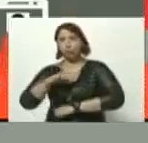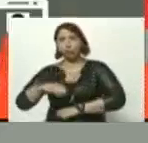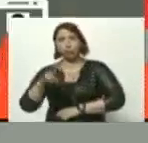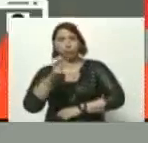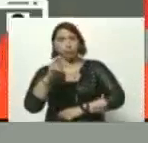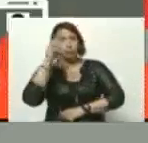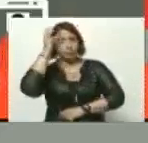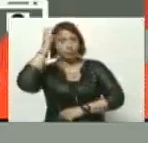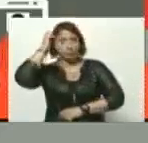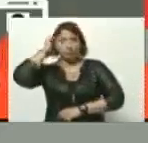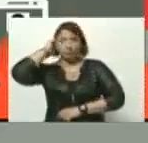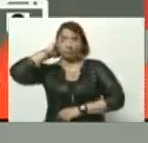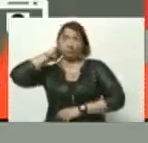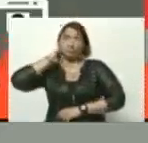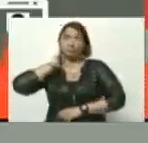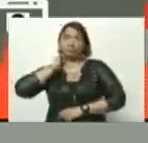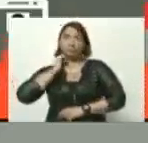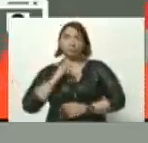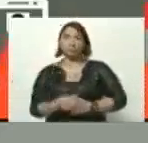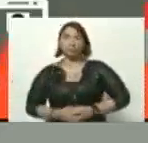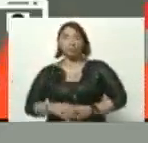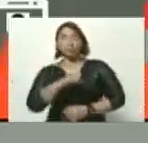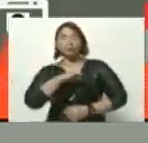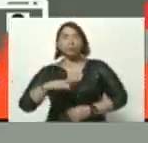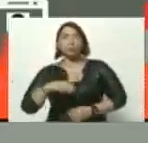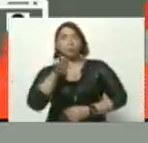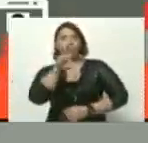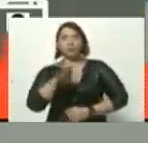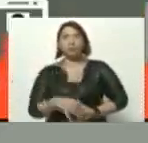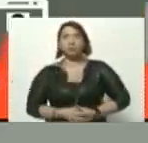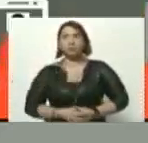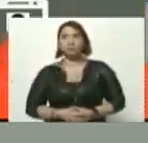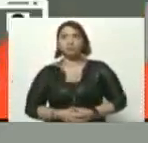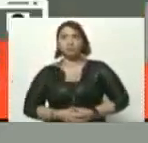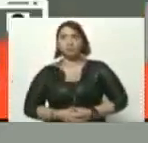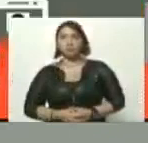Somos Venezuela, somos la patria.